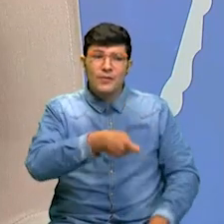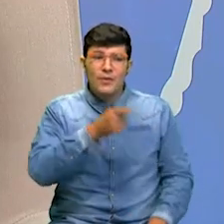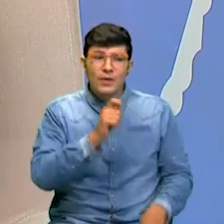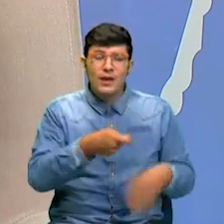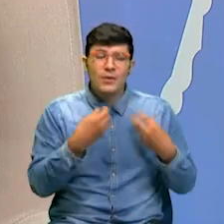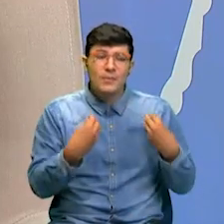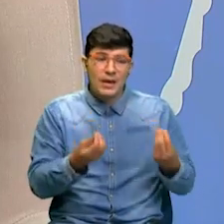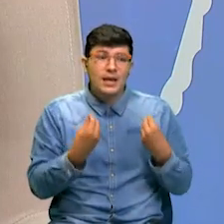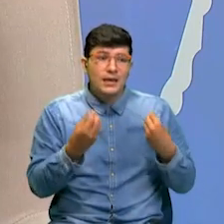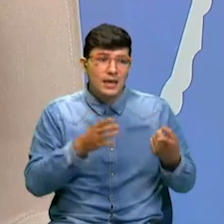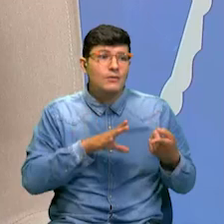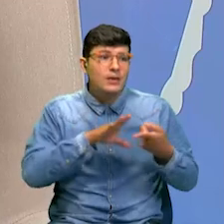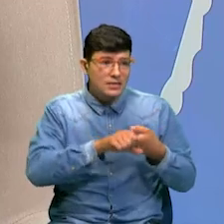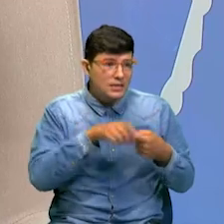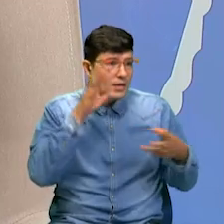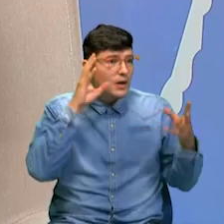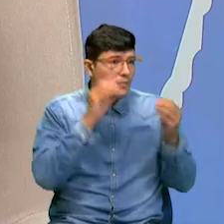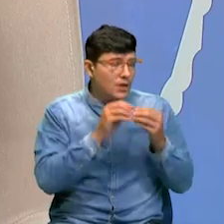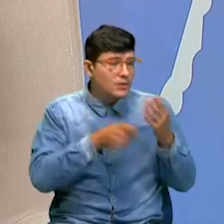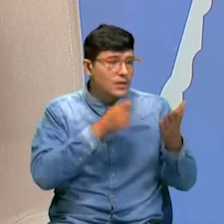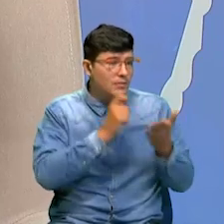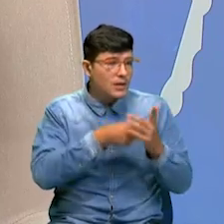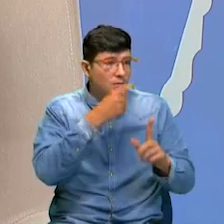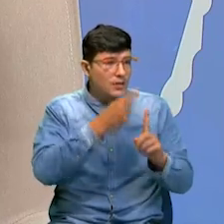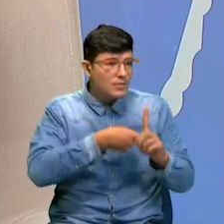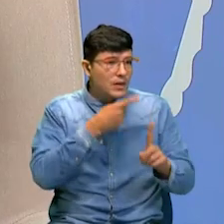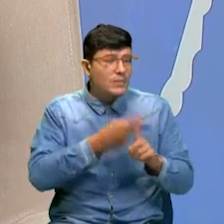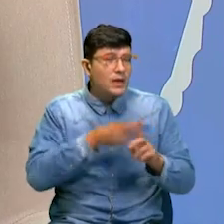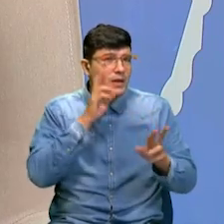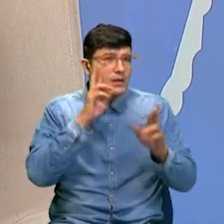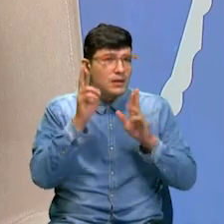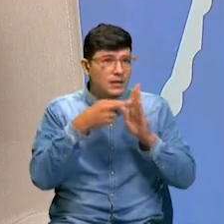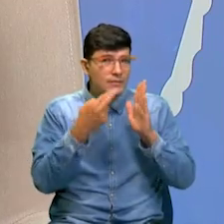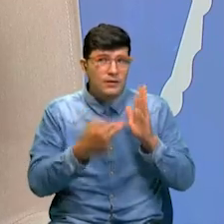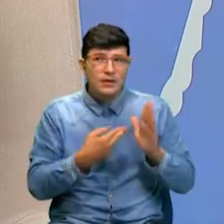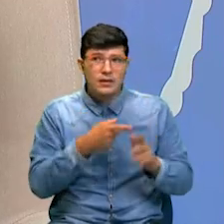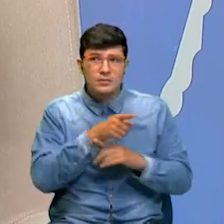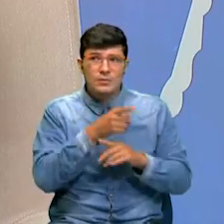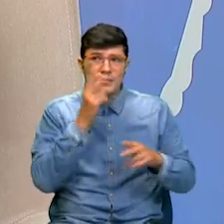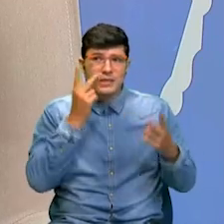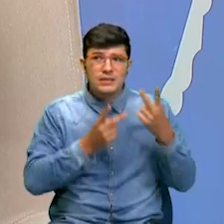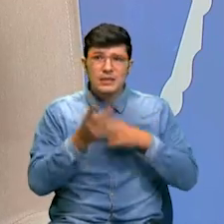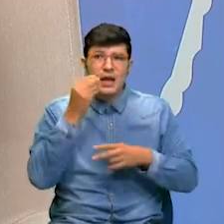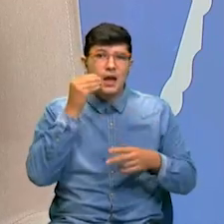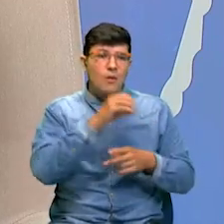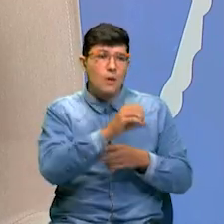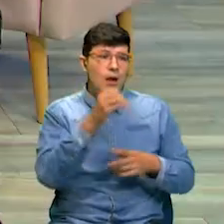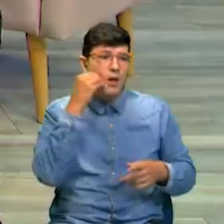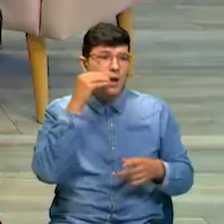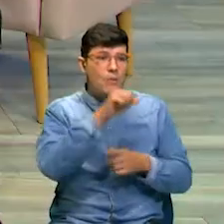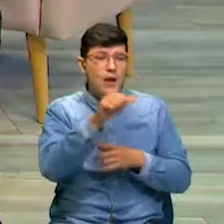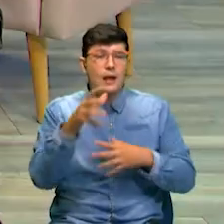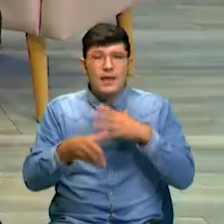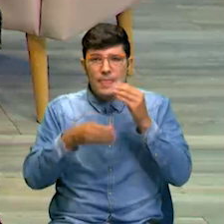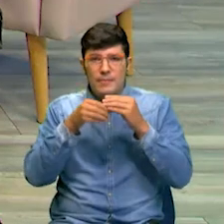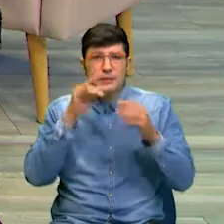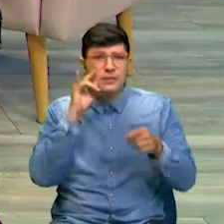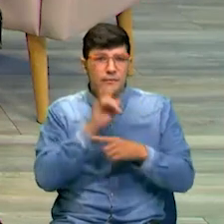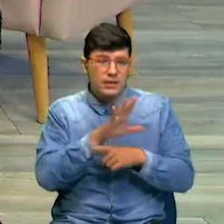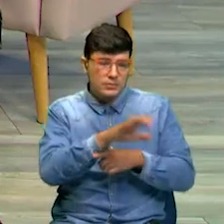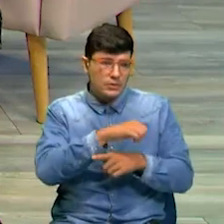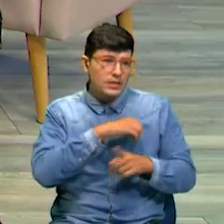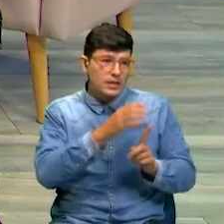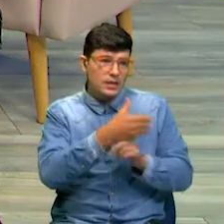una fijación de cuota, regulación de visita de los abuelos y pues la custodia si la